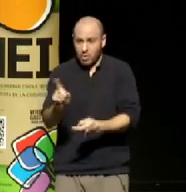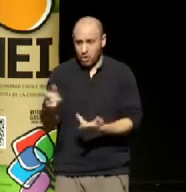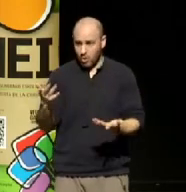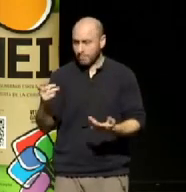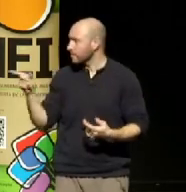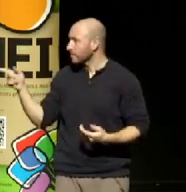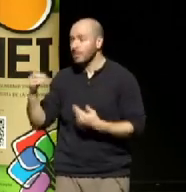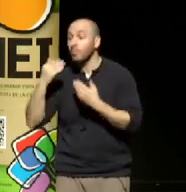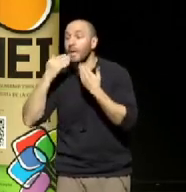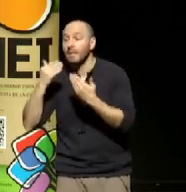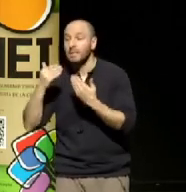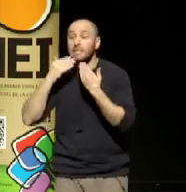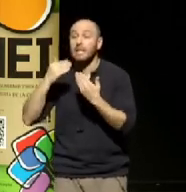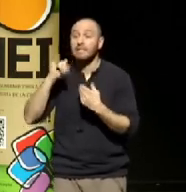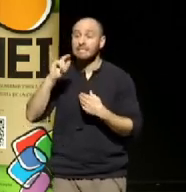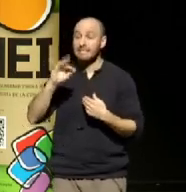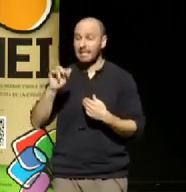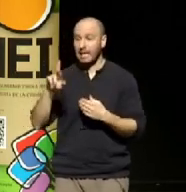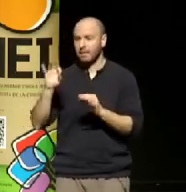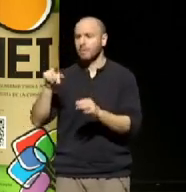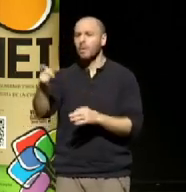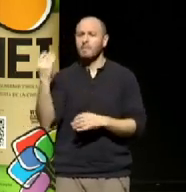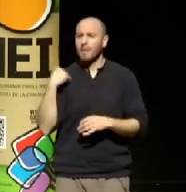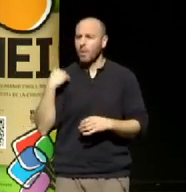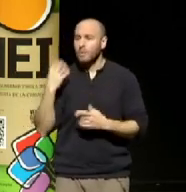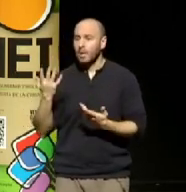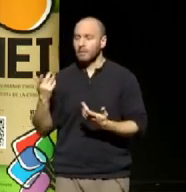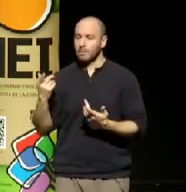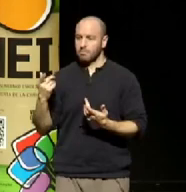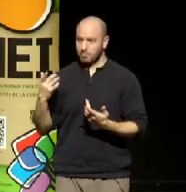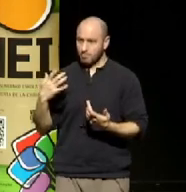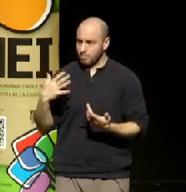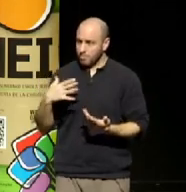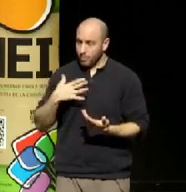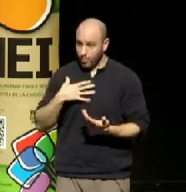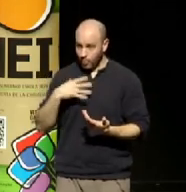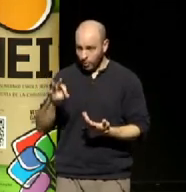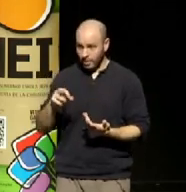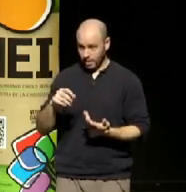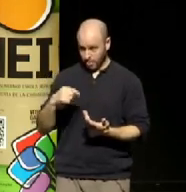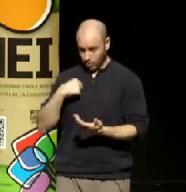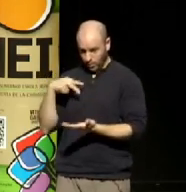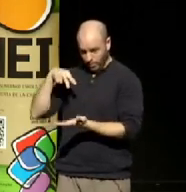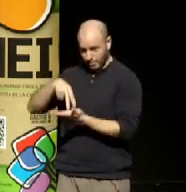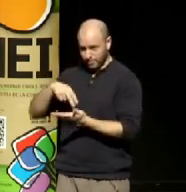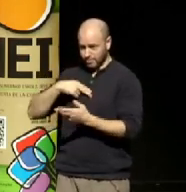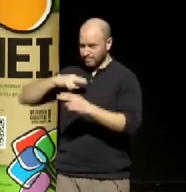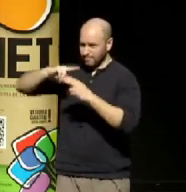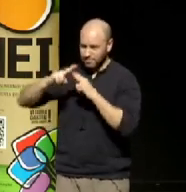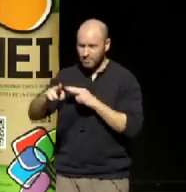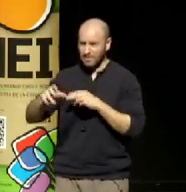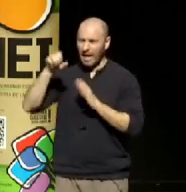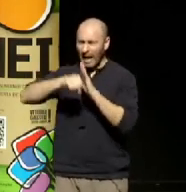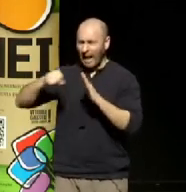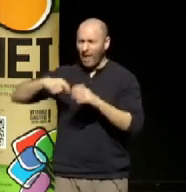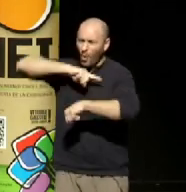Pues muchas gracias, Itziar. Has hecho una pregunta para la que podría estar aquí una hora, porque es un tema que me encanta y